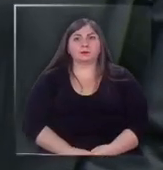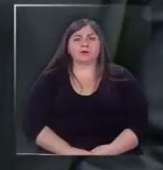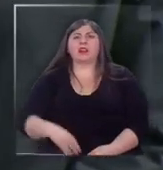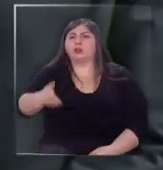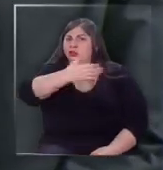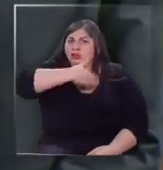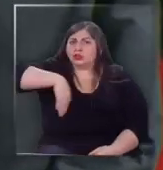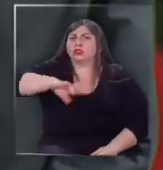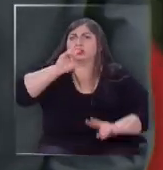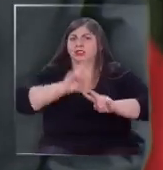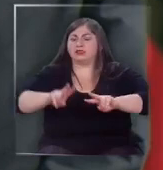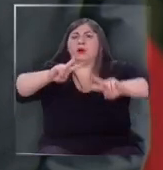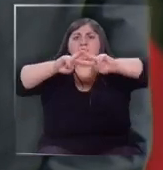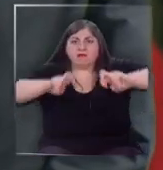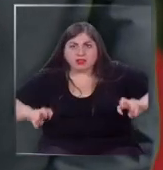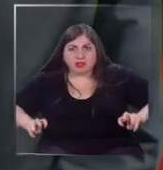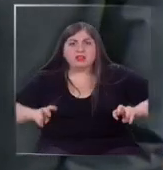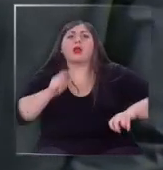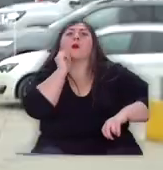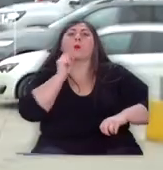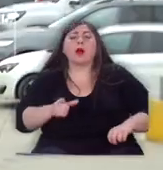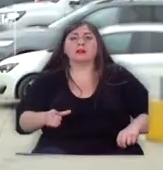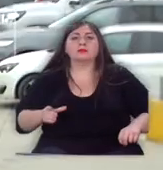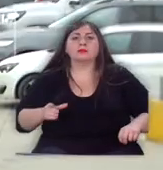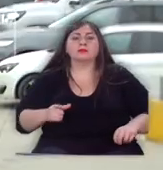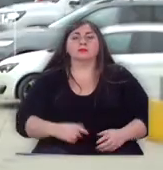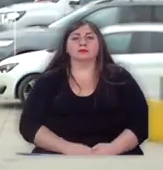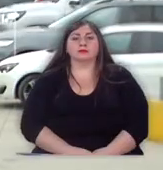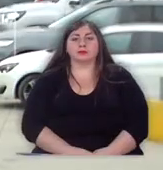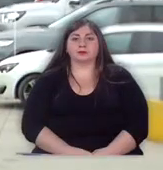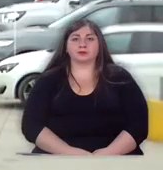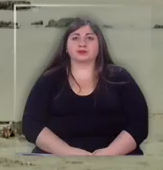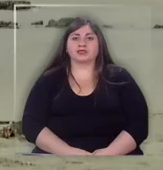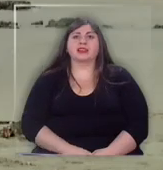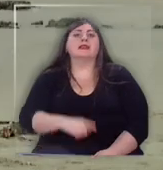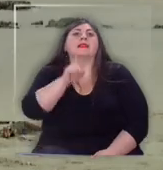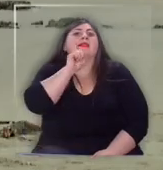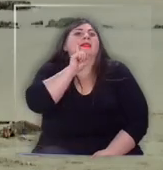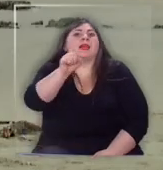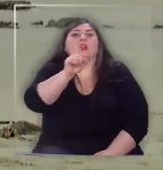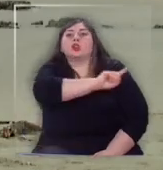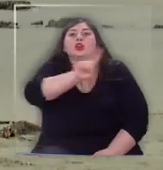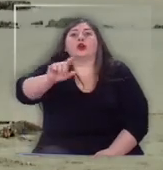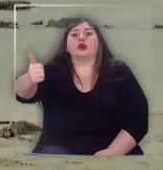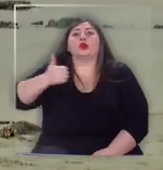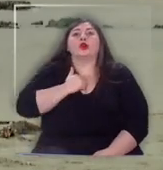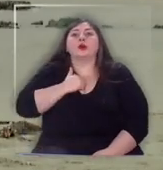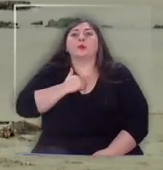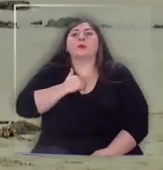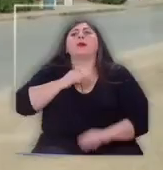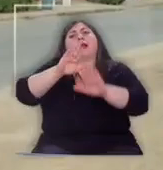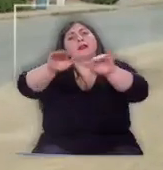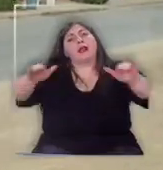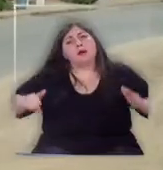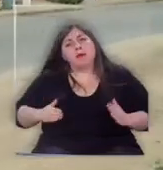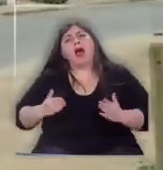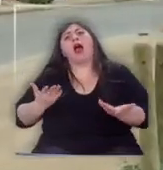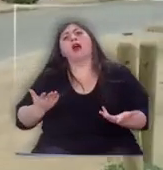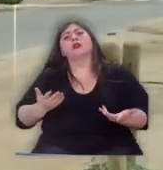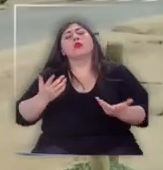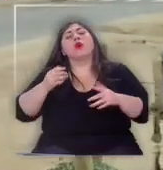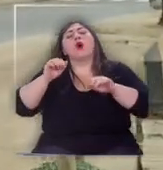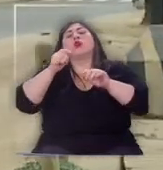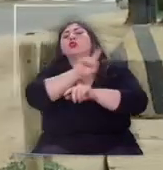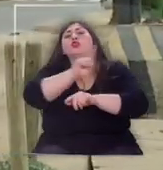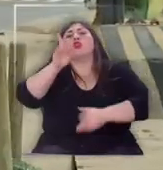establecido las investigaciones correspondientes. Pero, ¿quiénes incumplieron los reiterados llamados de las autoridades